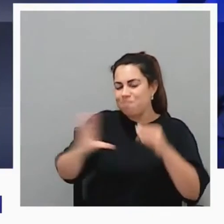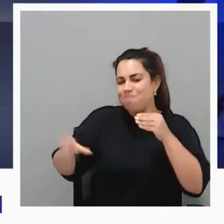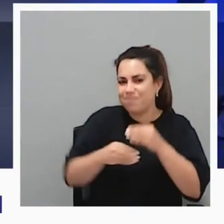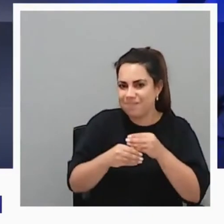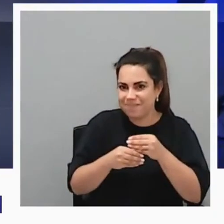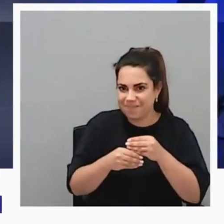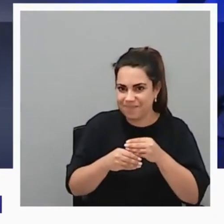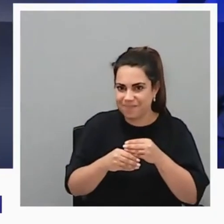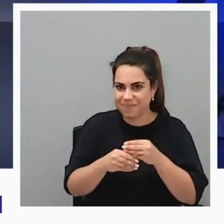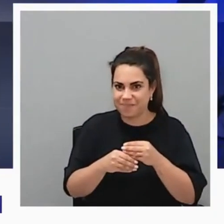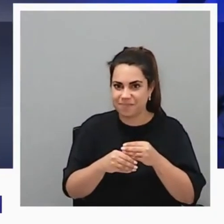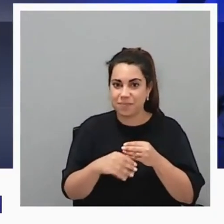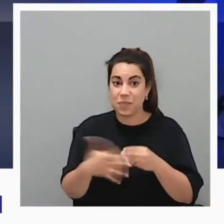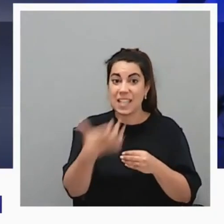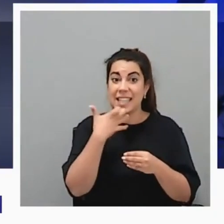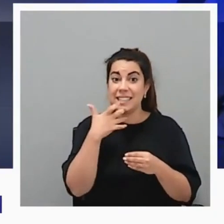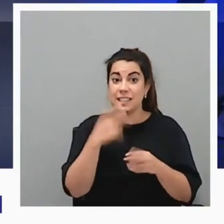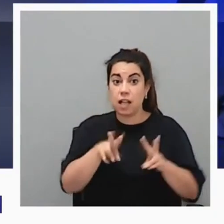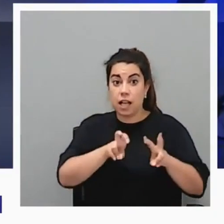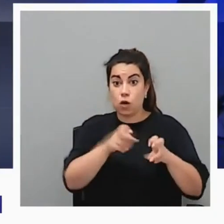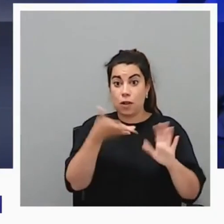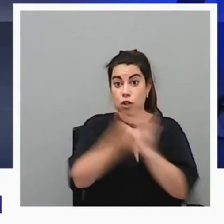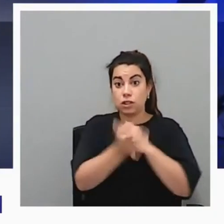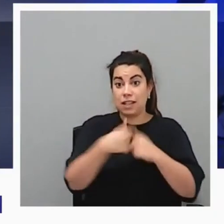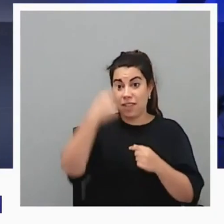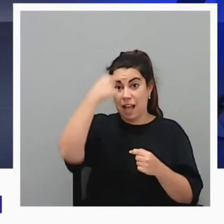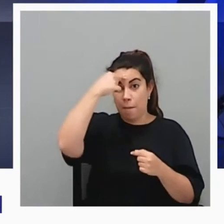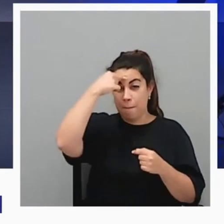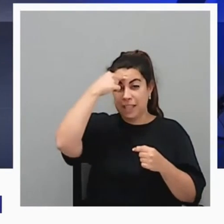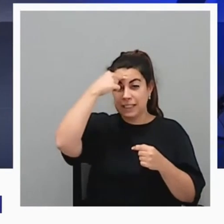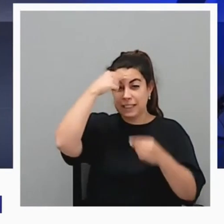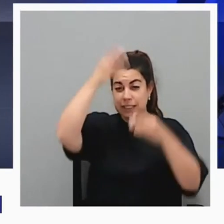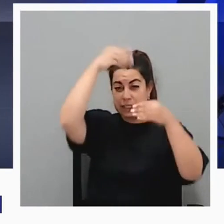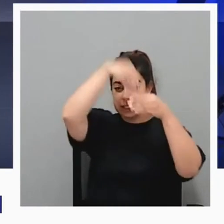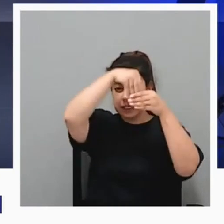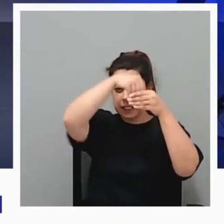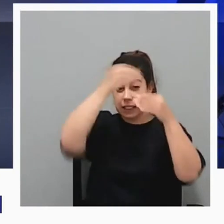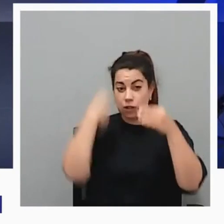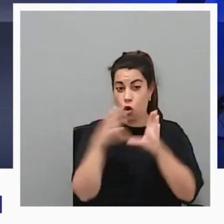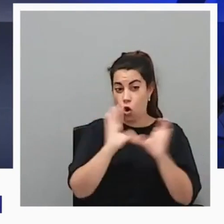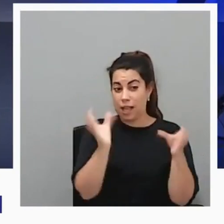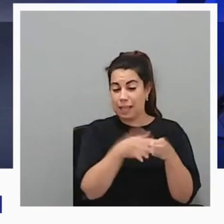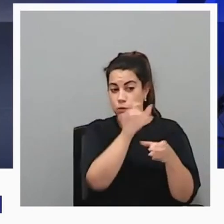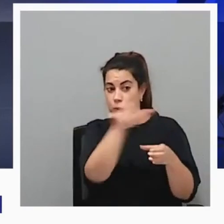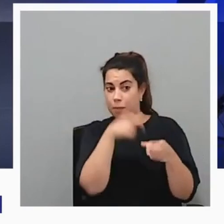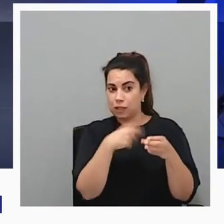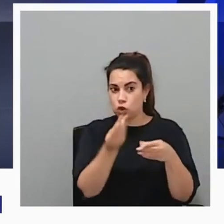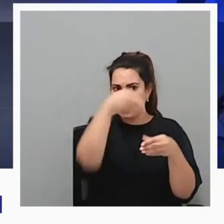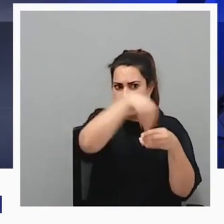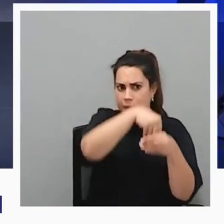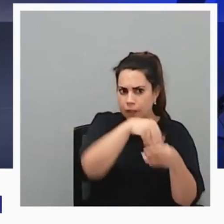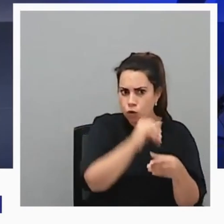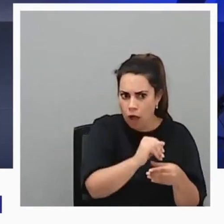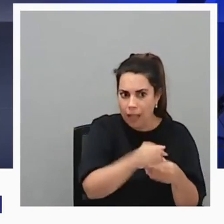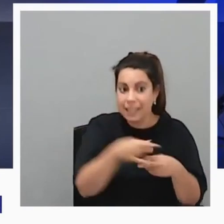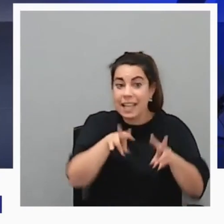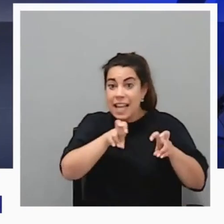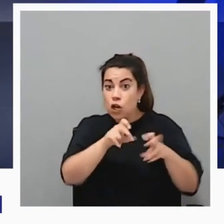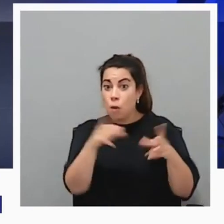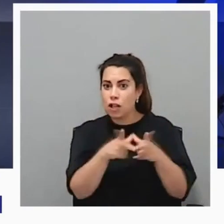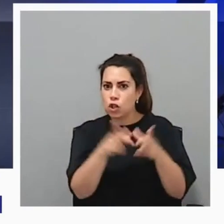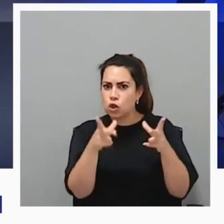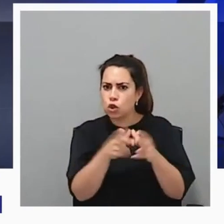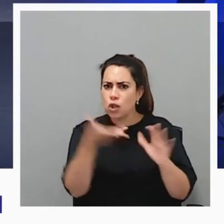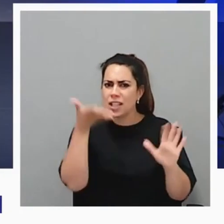Si innovación es un estado de la mente de los individuos o de los equipos que la llevan a cabo, innovación social es una conjunción del estado